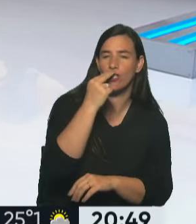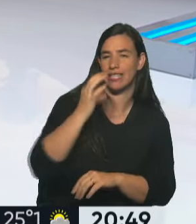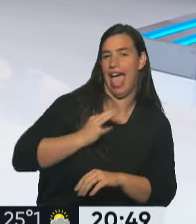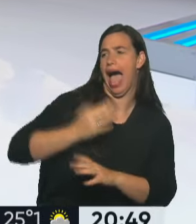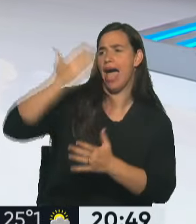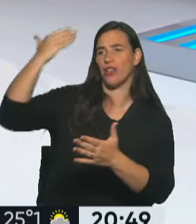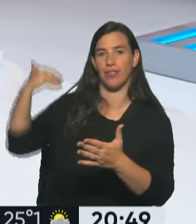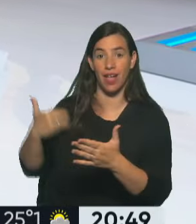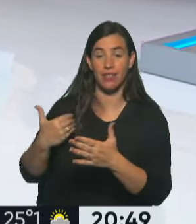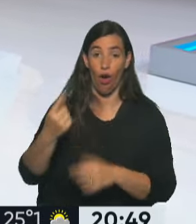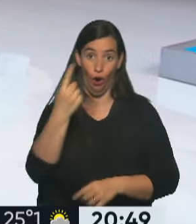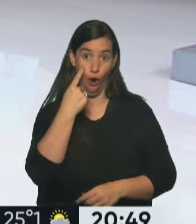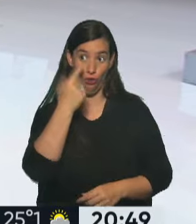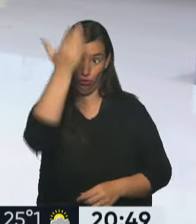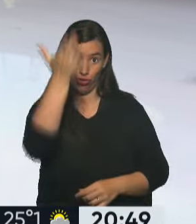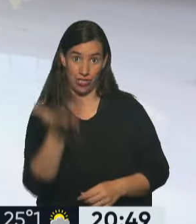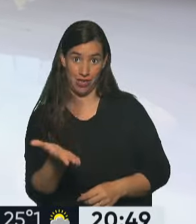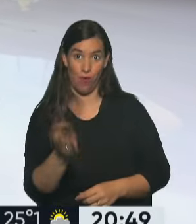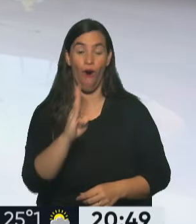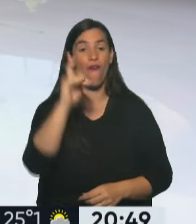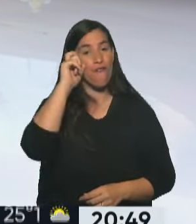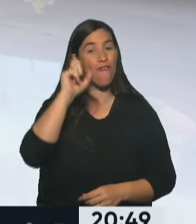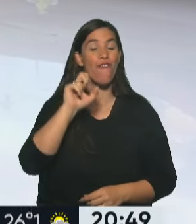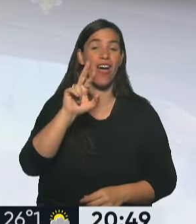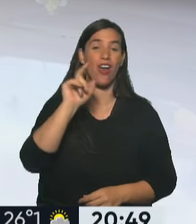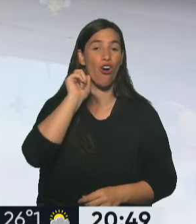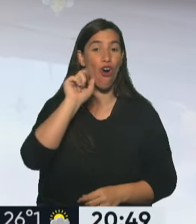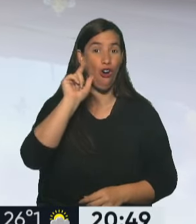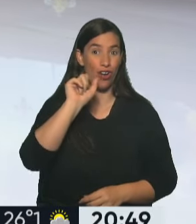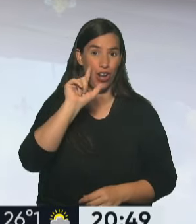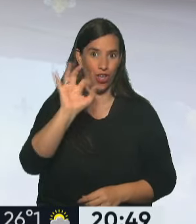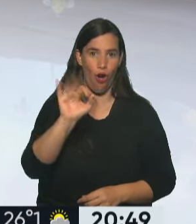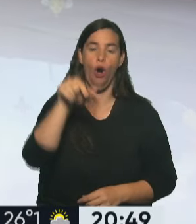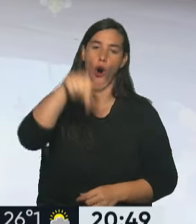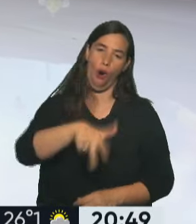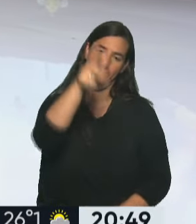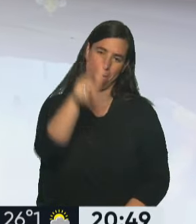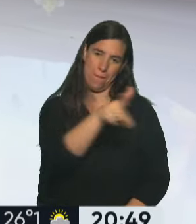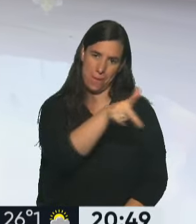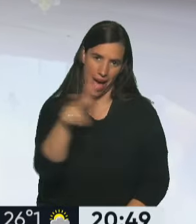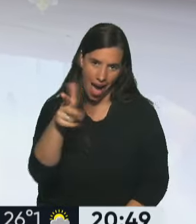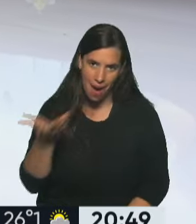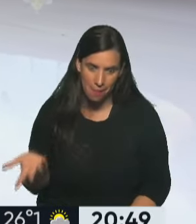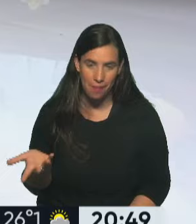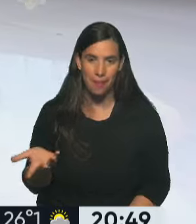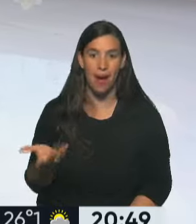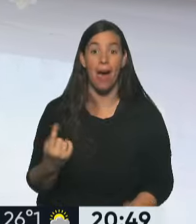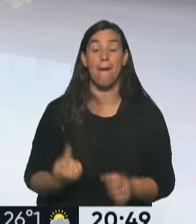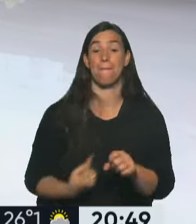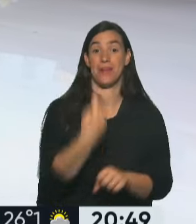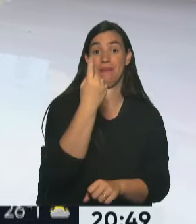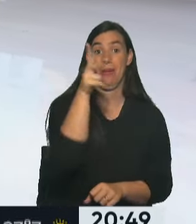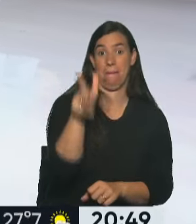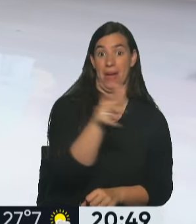como Bergoglio. Hoy es el Papa Francisco. Primer jesuita, primer Papa latinoamericano, primer